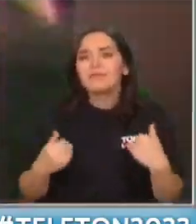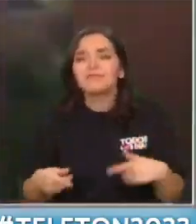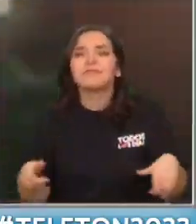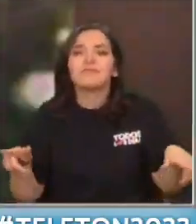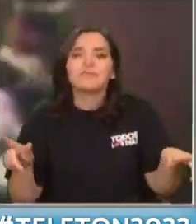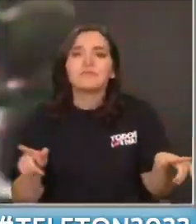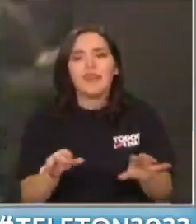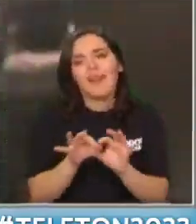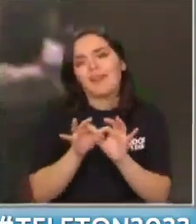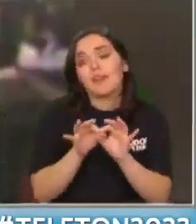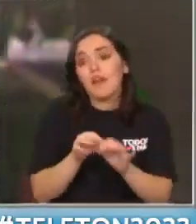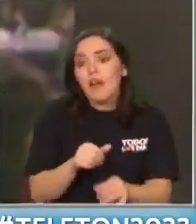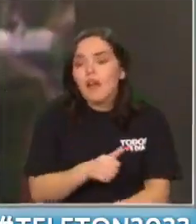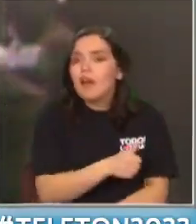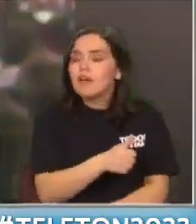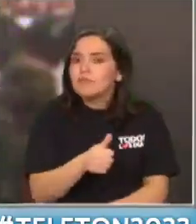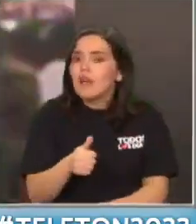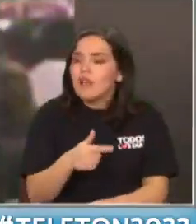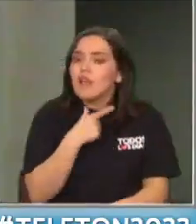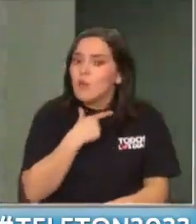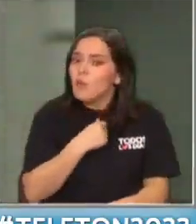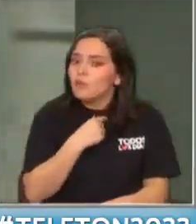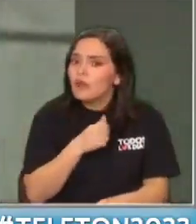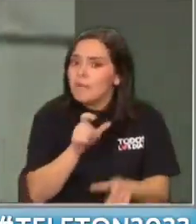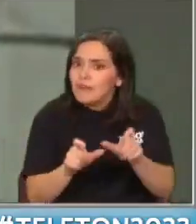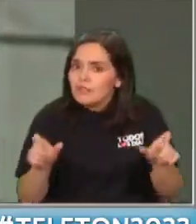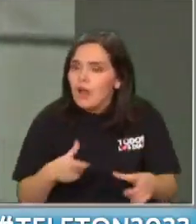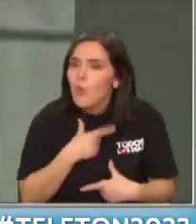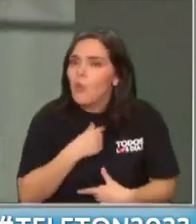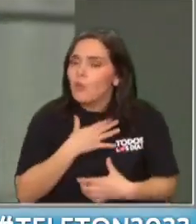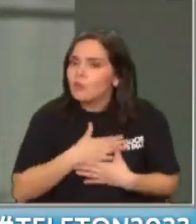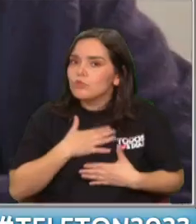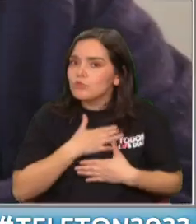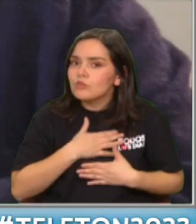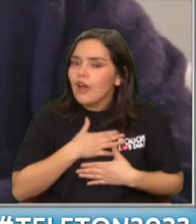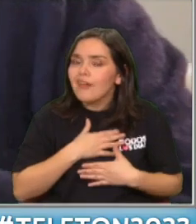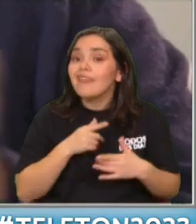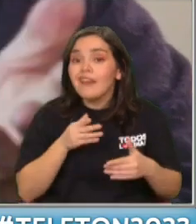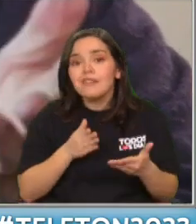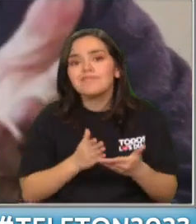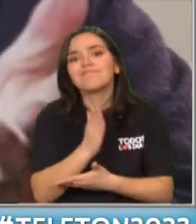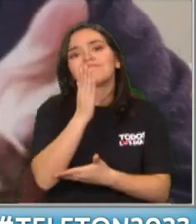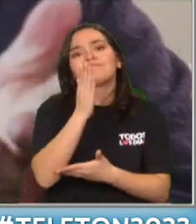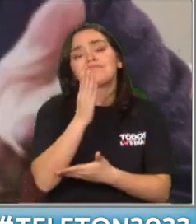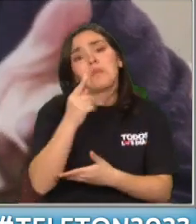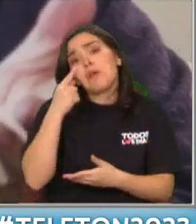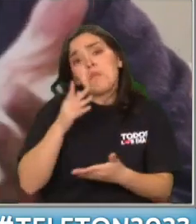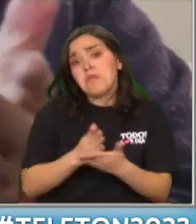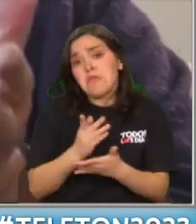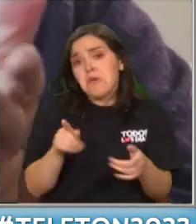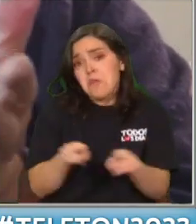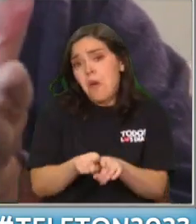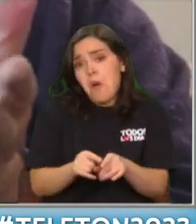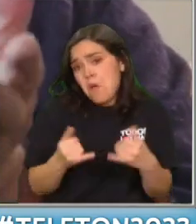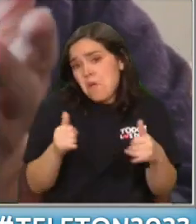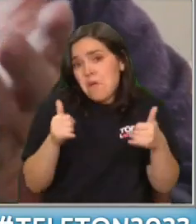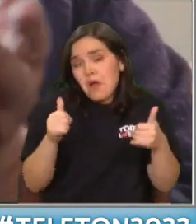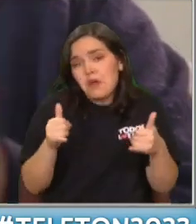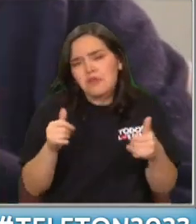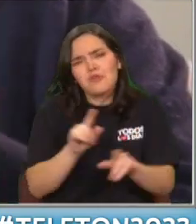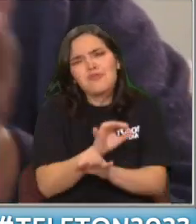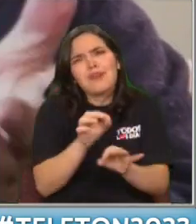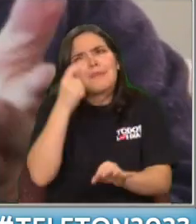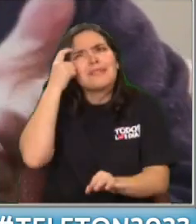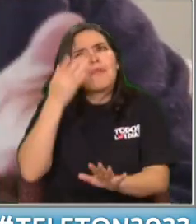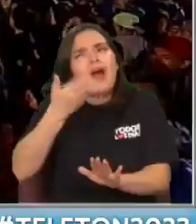Gracias, maestro. Y le gustó a César, le gustó a la gente y de ahí partió, pero partió como un juego. Nunca pensamos en lo